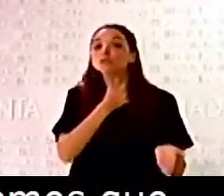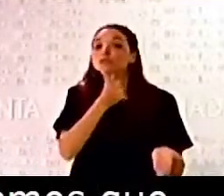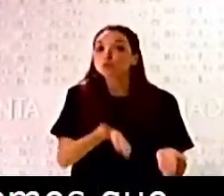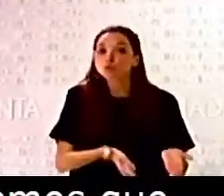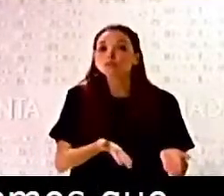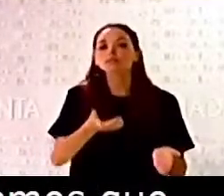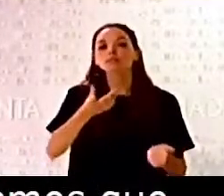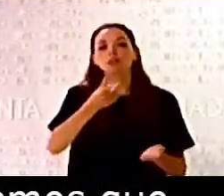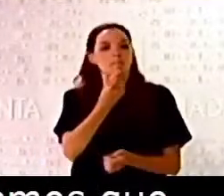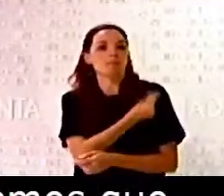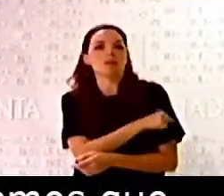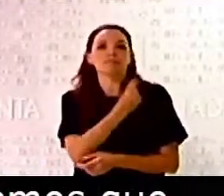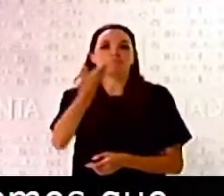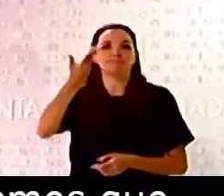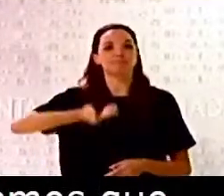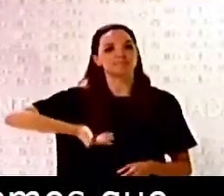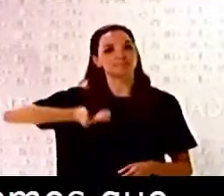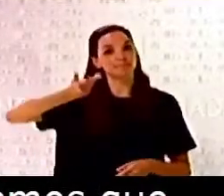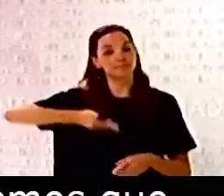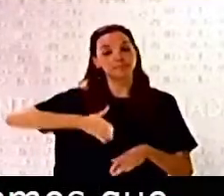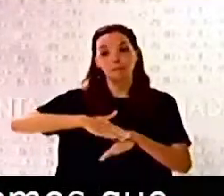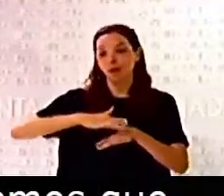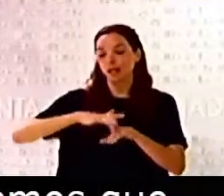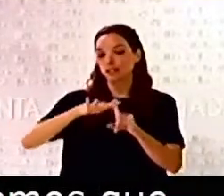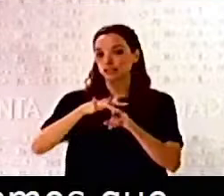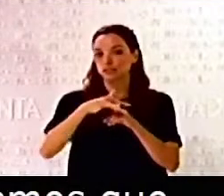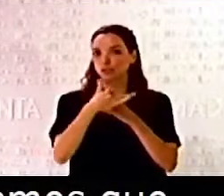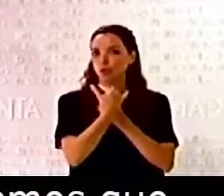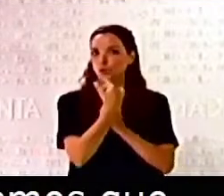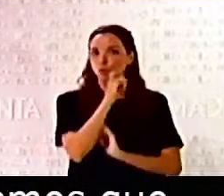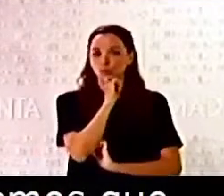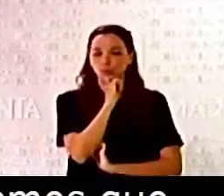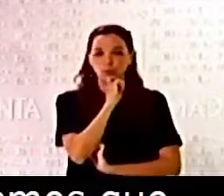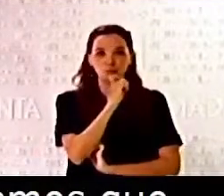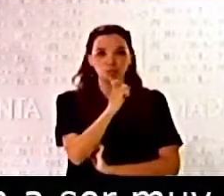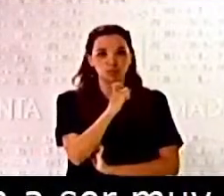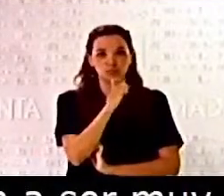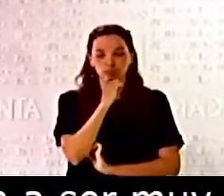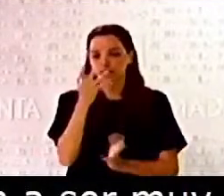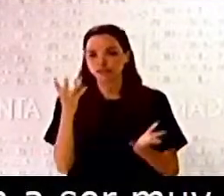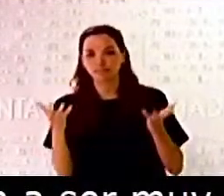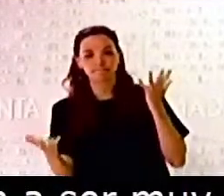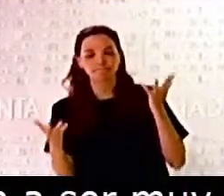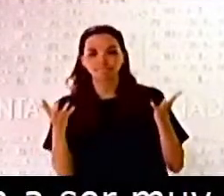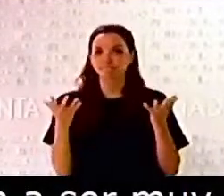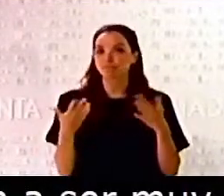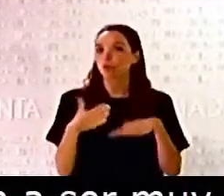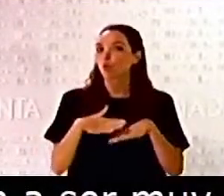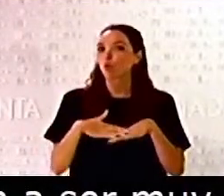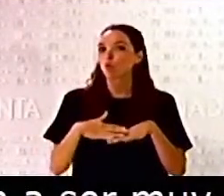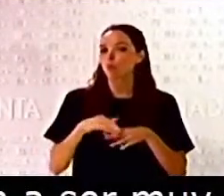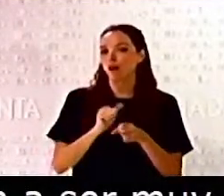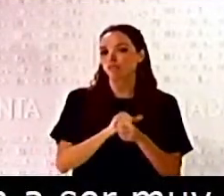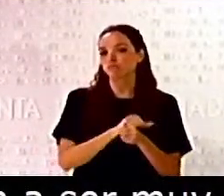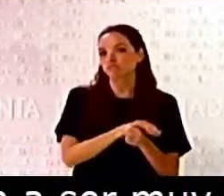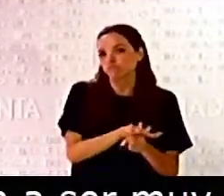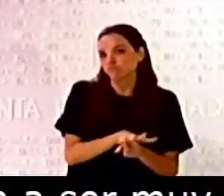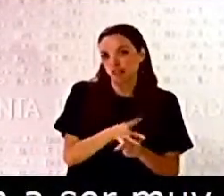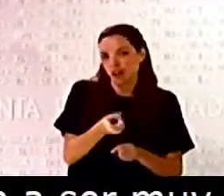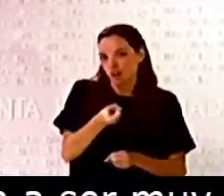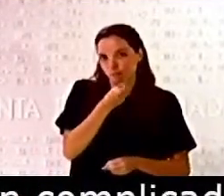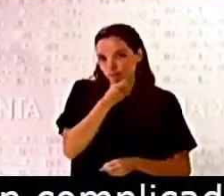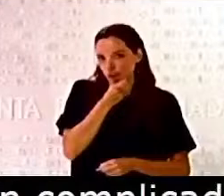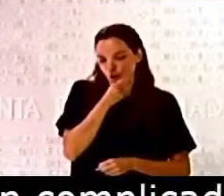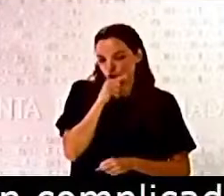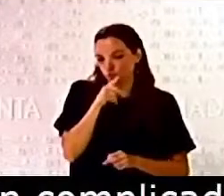porque ellas van a ser muy importantes para sacarnos de esta situación tan complicada en donde nos ha metido este enemigo invisible que es